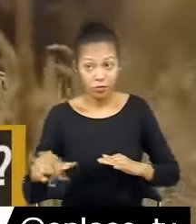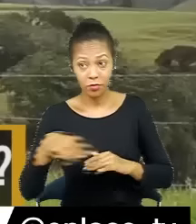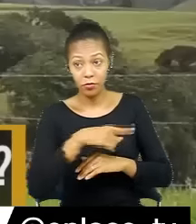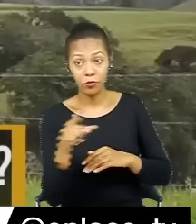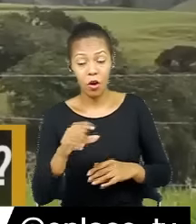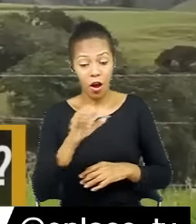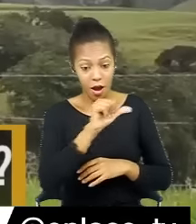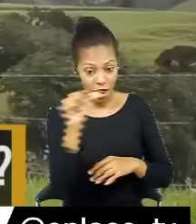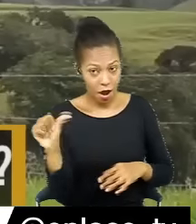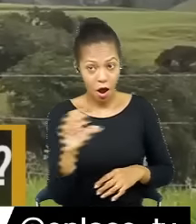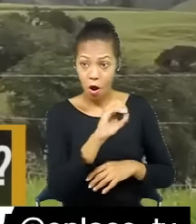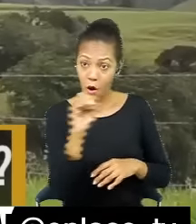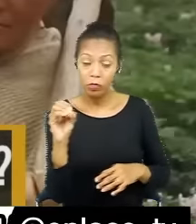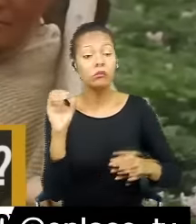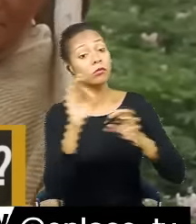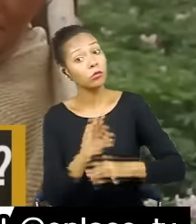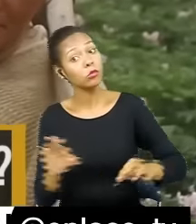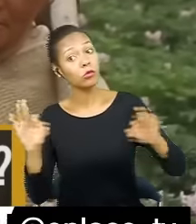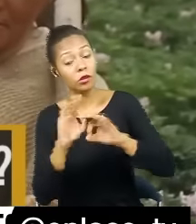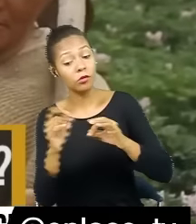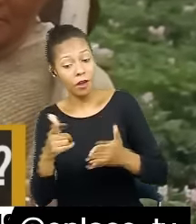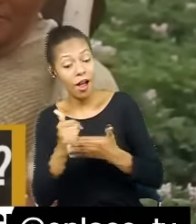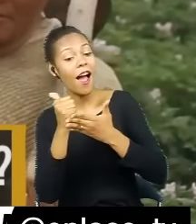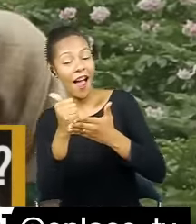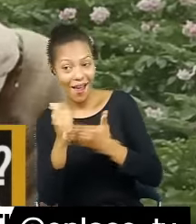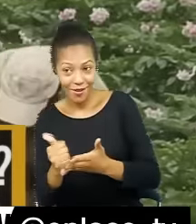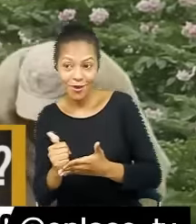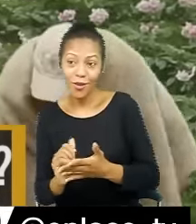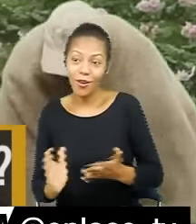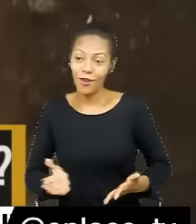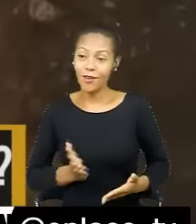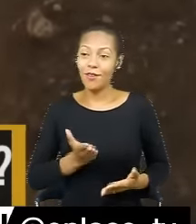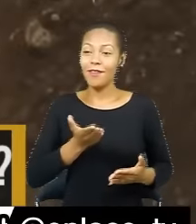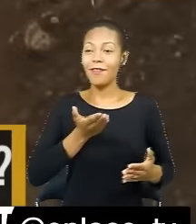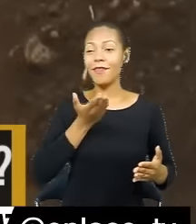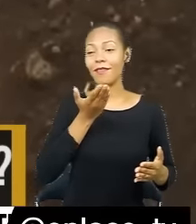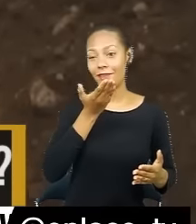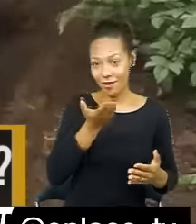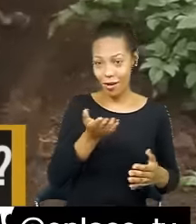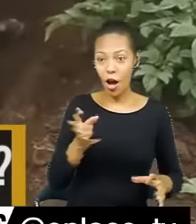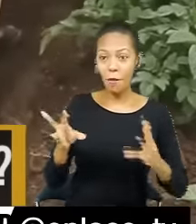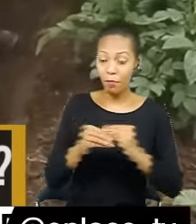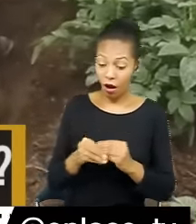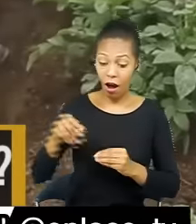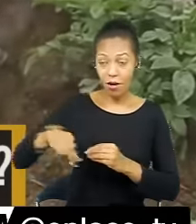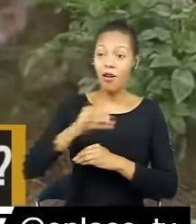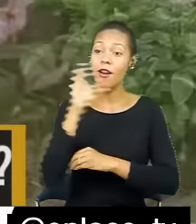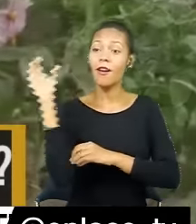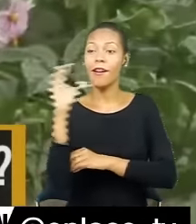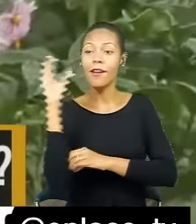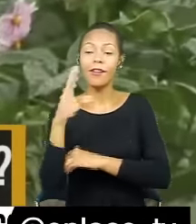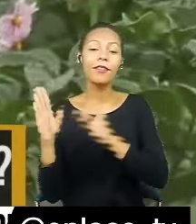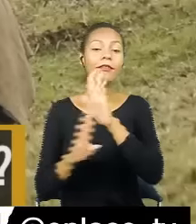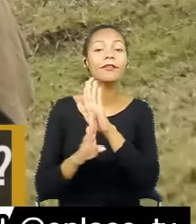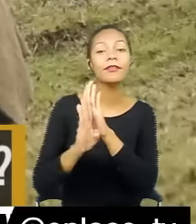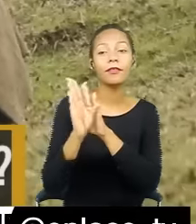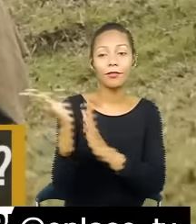protagónico en la definición del mejoramiento de sus condiciones de vida y en la definición del desarrollo del país dentro de una visión de